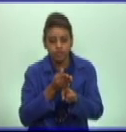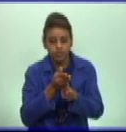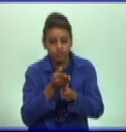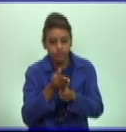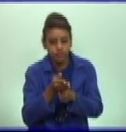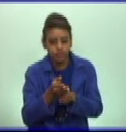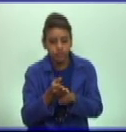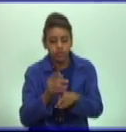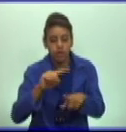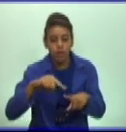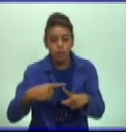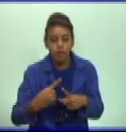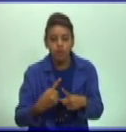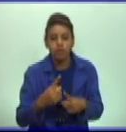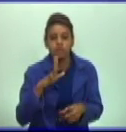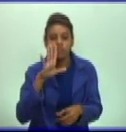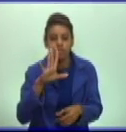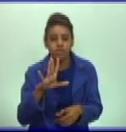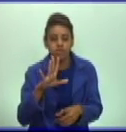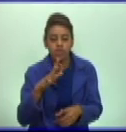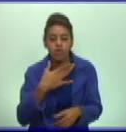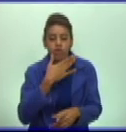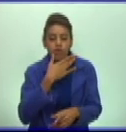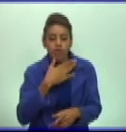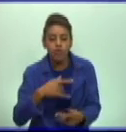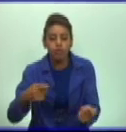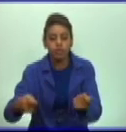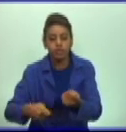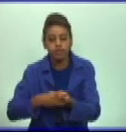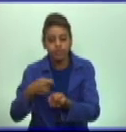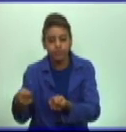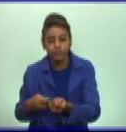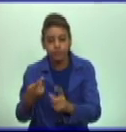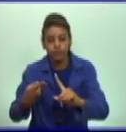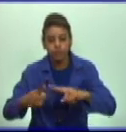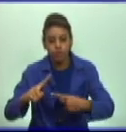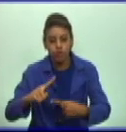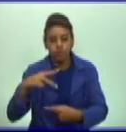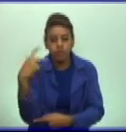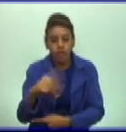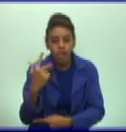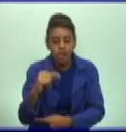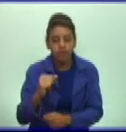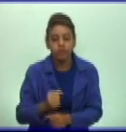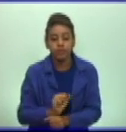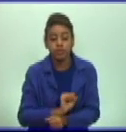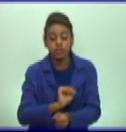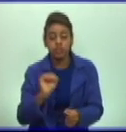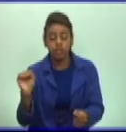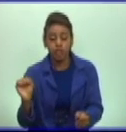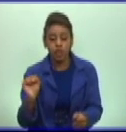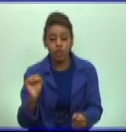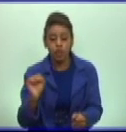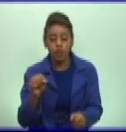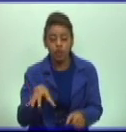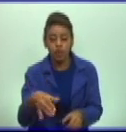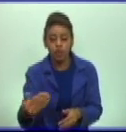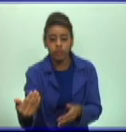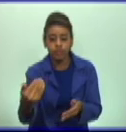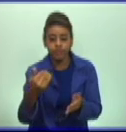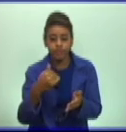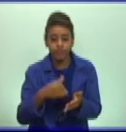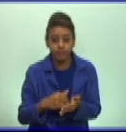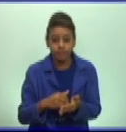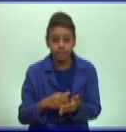el regreso de nuestros 5 jóvenes luchadores contra el terrorismo, y se logra su regreso y el pueblo